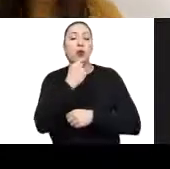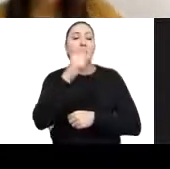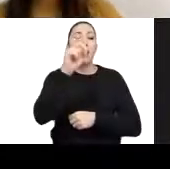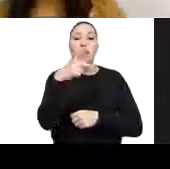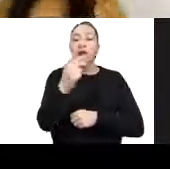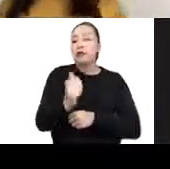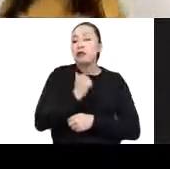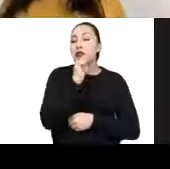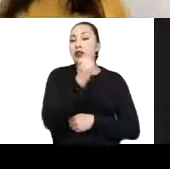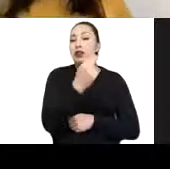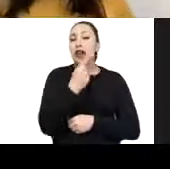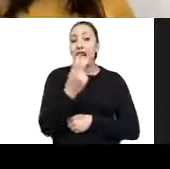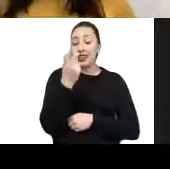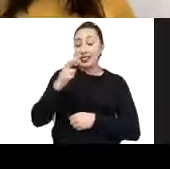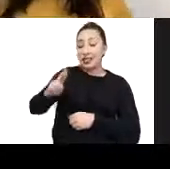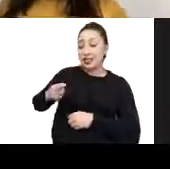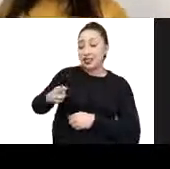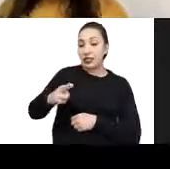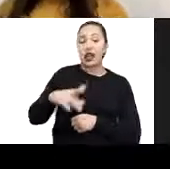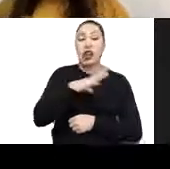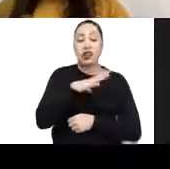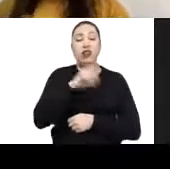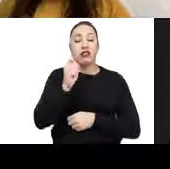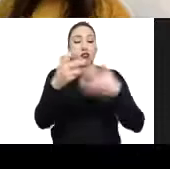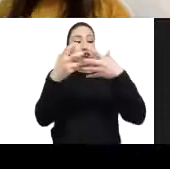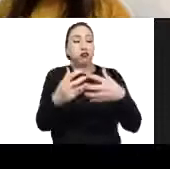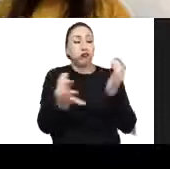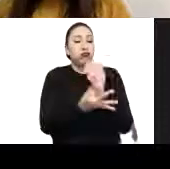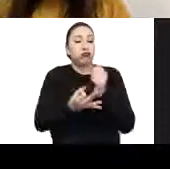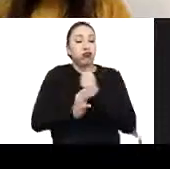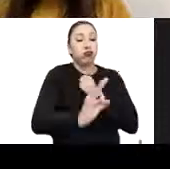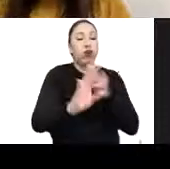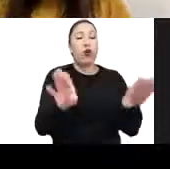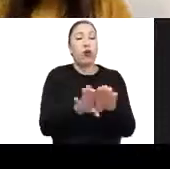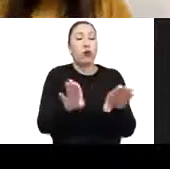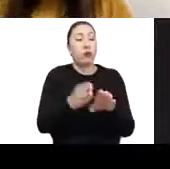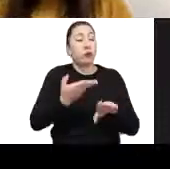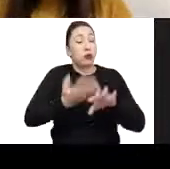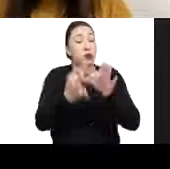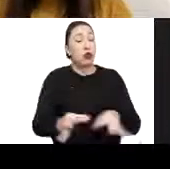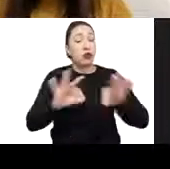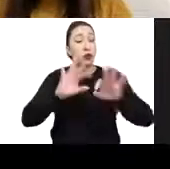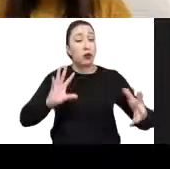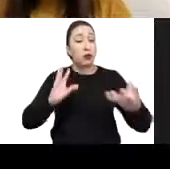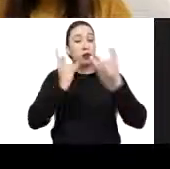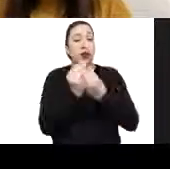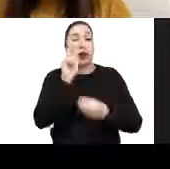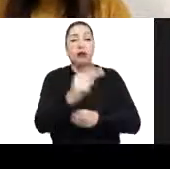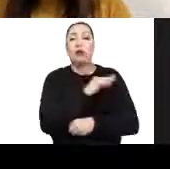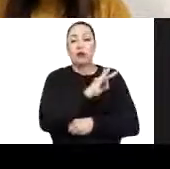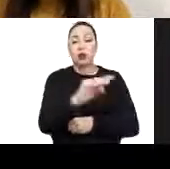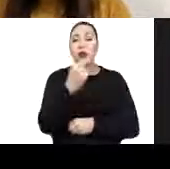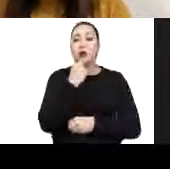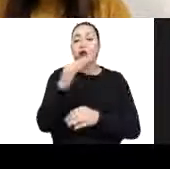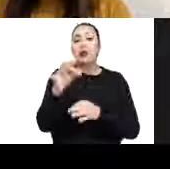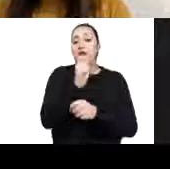Estos ríos representan un gasto hidráulico muy importante en conjunto y pueden contribuir a abastecer las necesidades de agua de